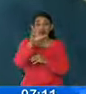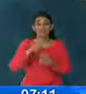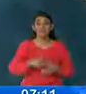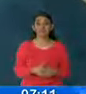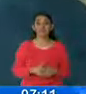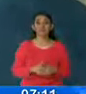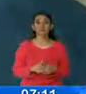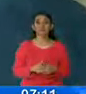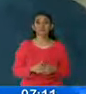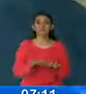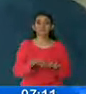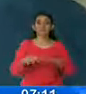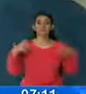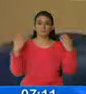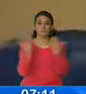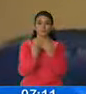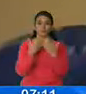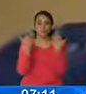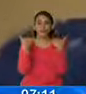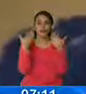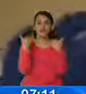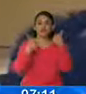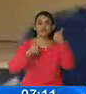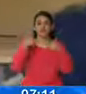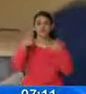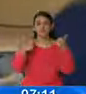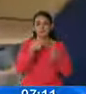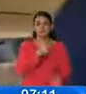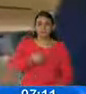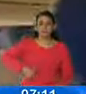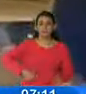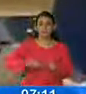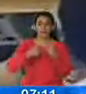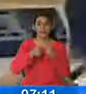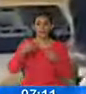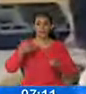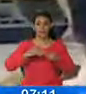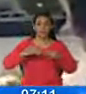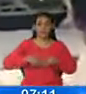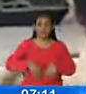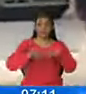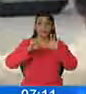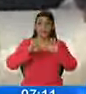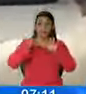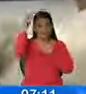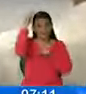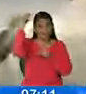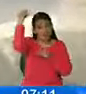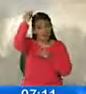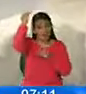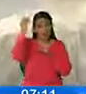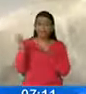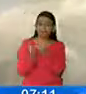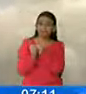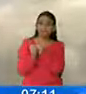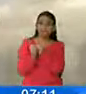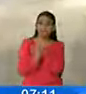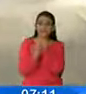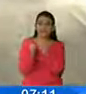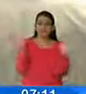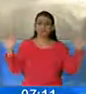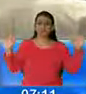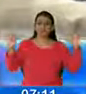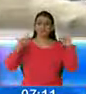Fue en el Centro de Convenciones de Guayaquil que la candidata a la presidencia por el Partido Social Cristiano en Madera de Guerrero, Cynthia Viteri, junto a sus